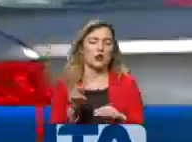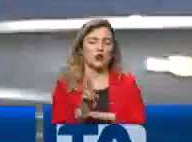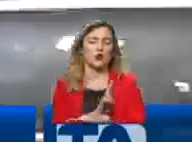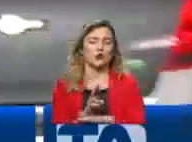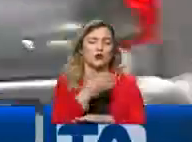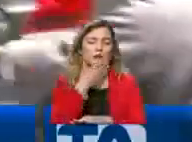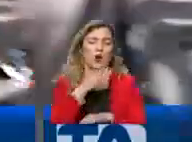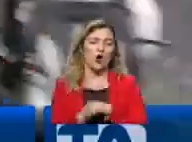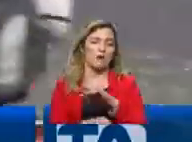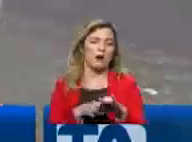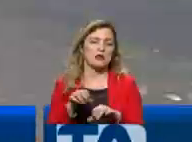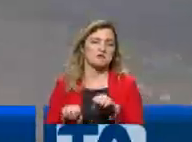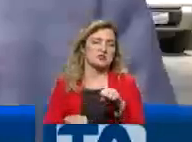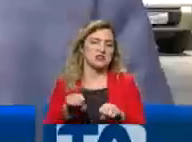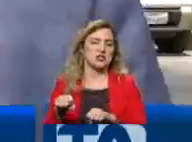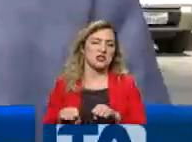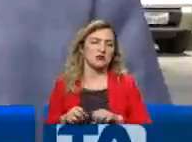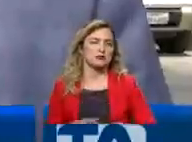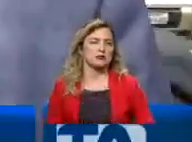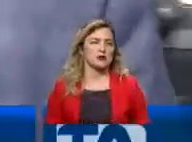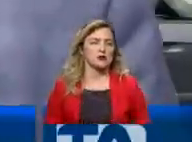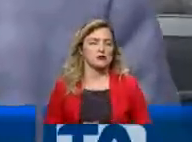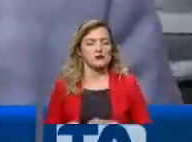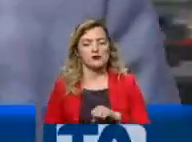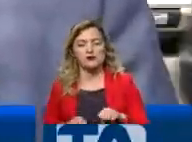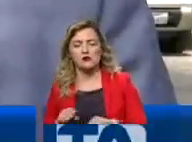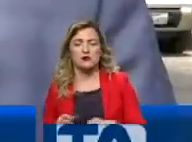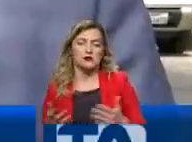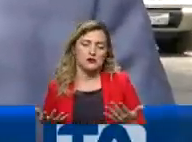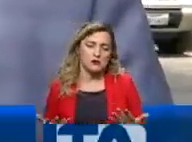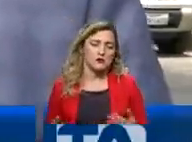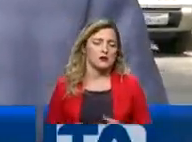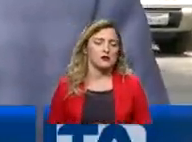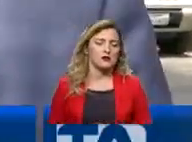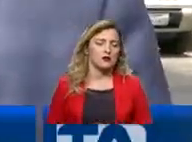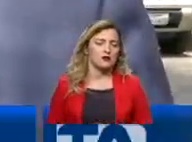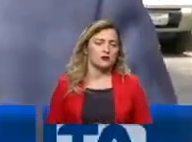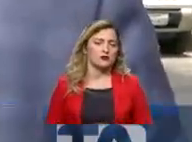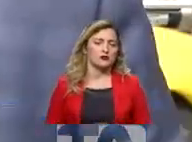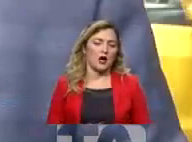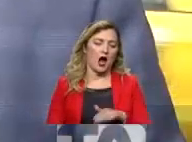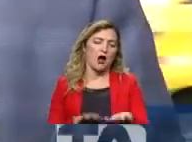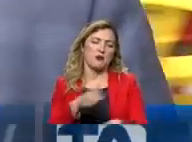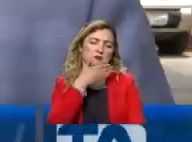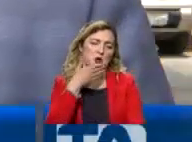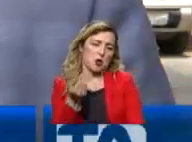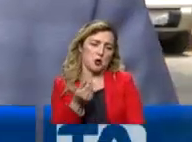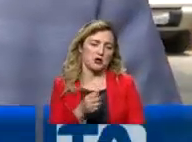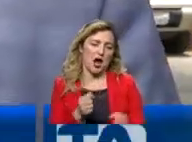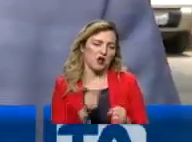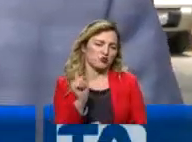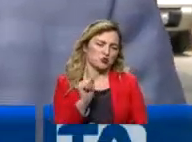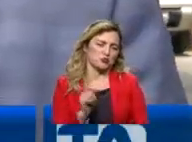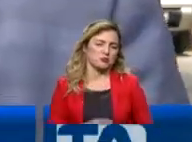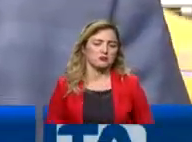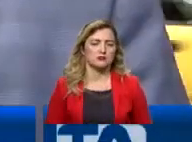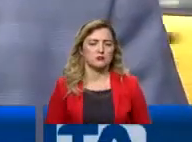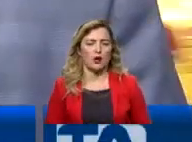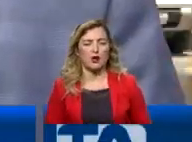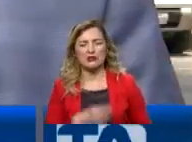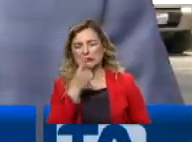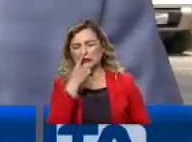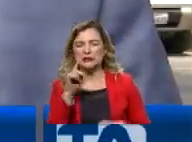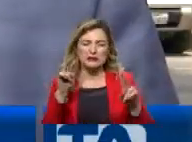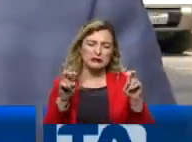medios de movilidad alternativa pues el tema de las bicicletas como desde el de como el tema de caminar es otro tema interesante